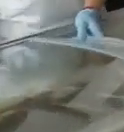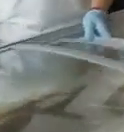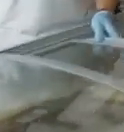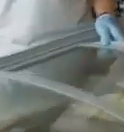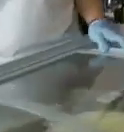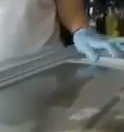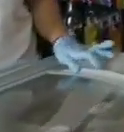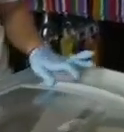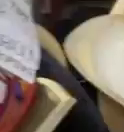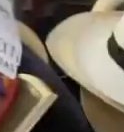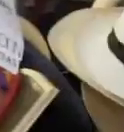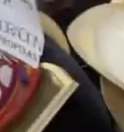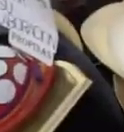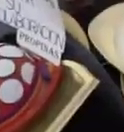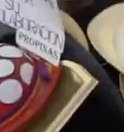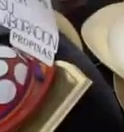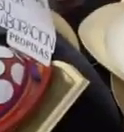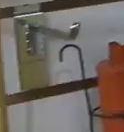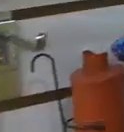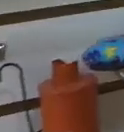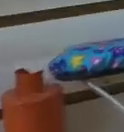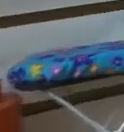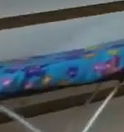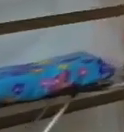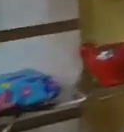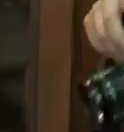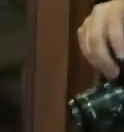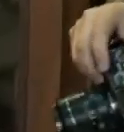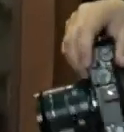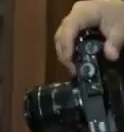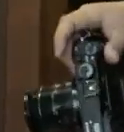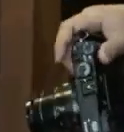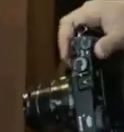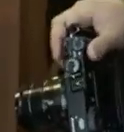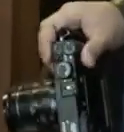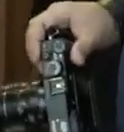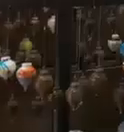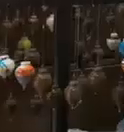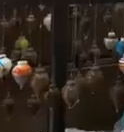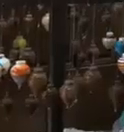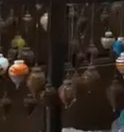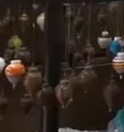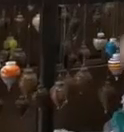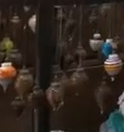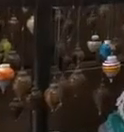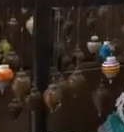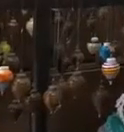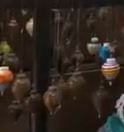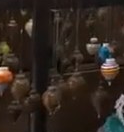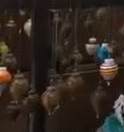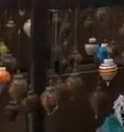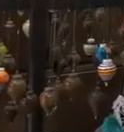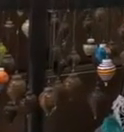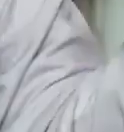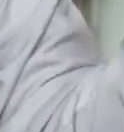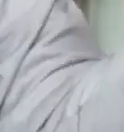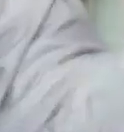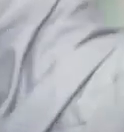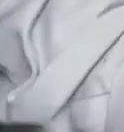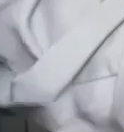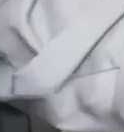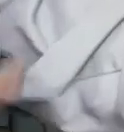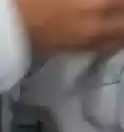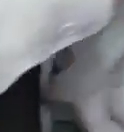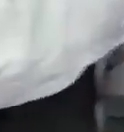Entre dulces, sombreros, obsequios y miles de sonrisas, inmortalizan momentos únicos para compartir